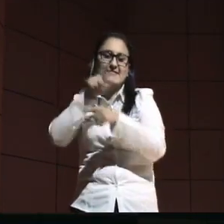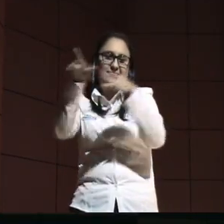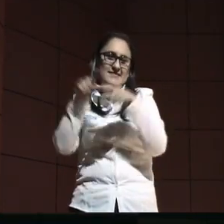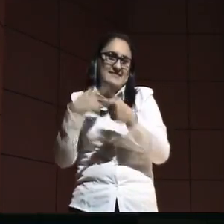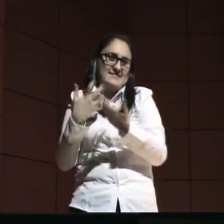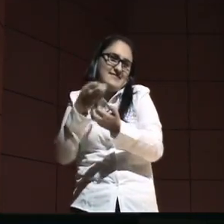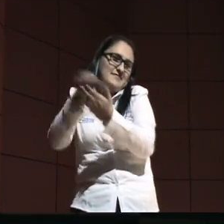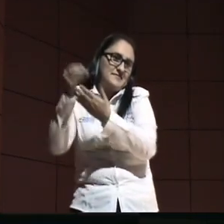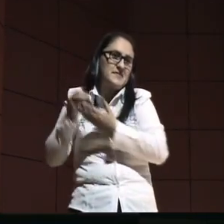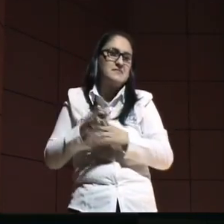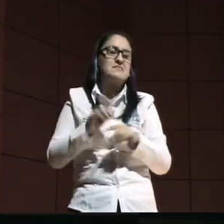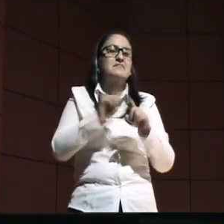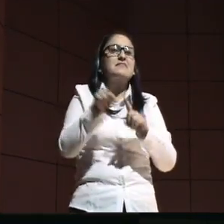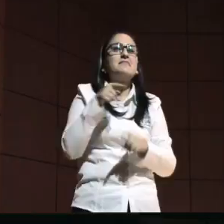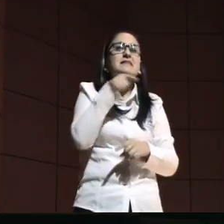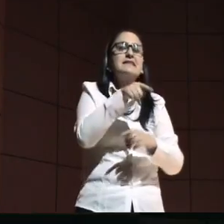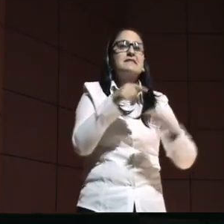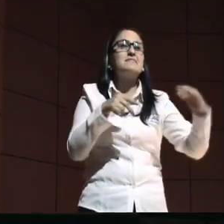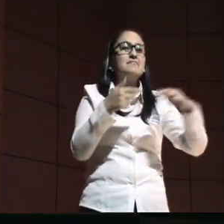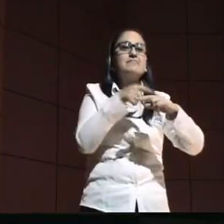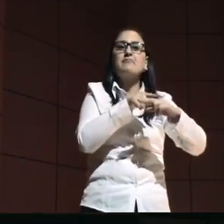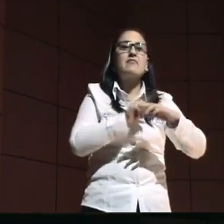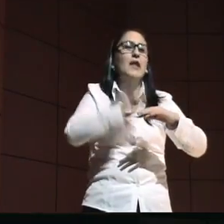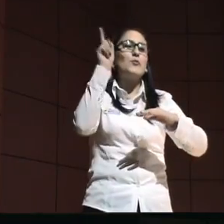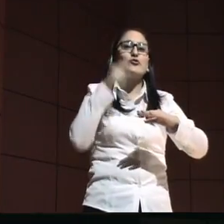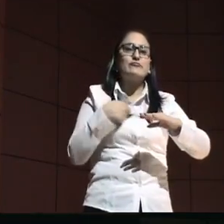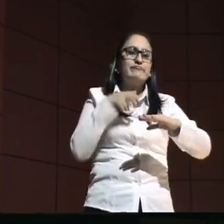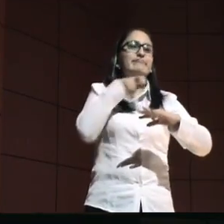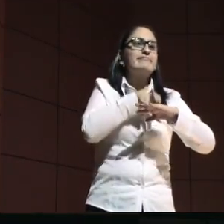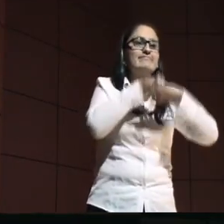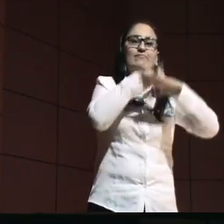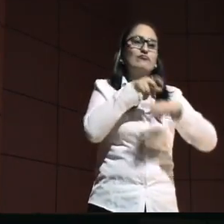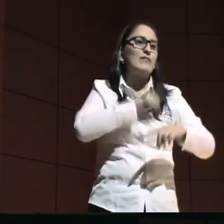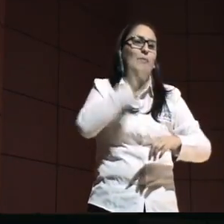nos iba a llevar a nuestro destino final. Pero como era suponerse, este vehículo tampoco era accesible.